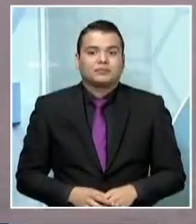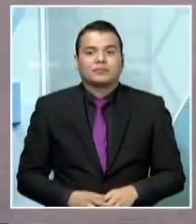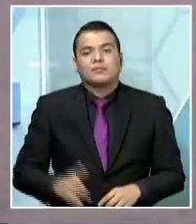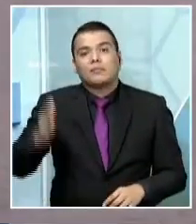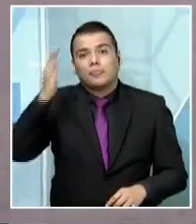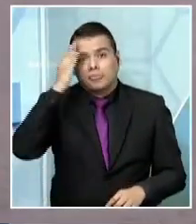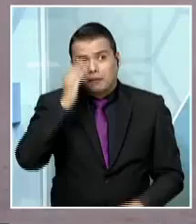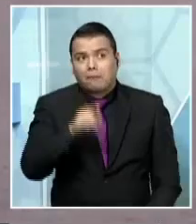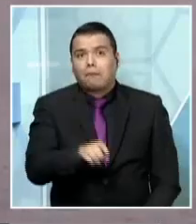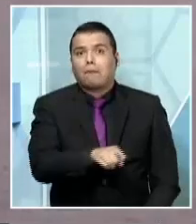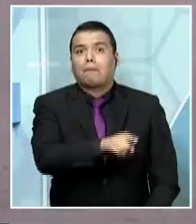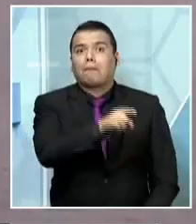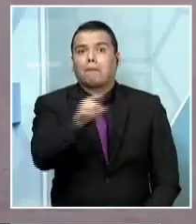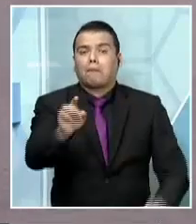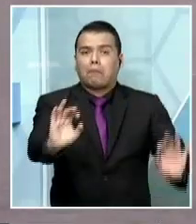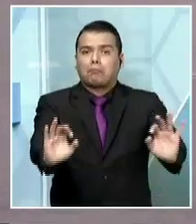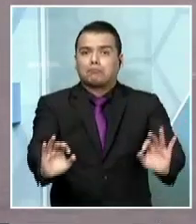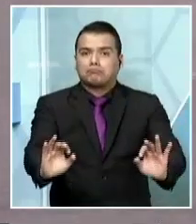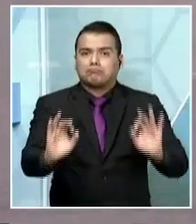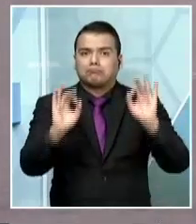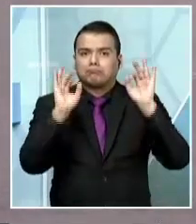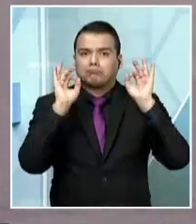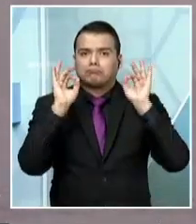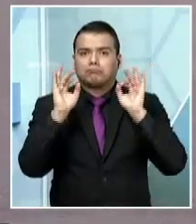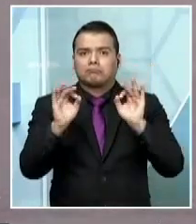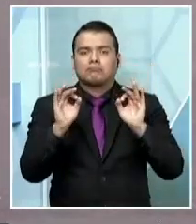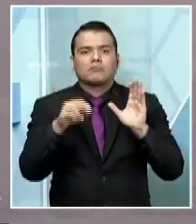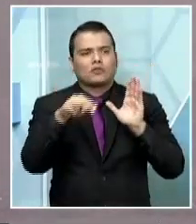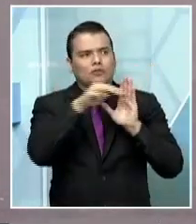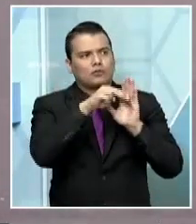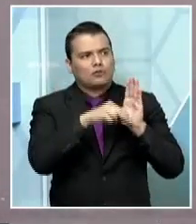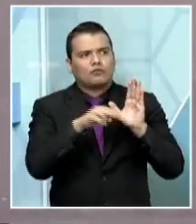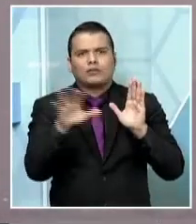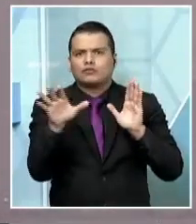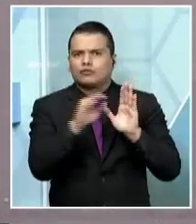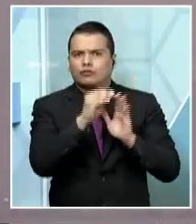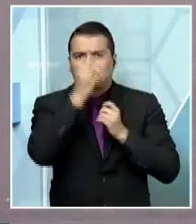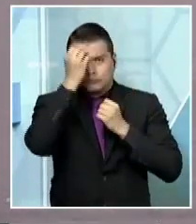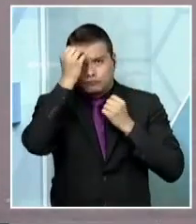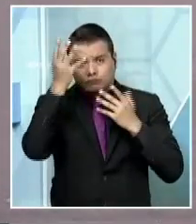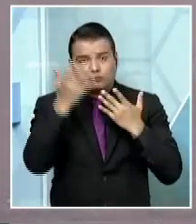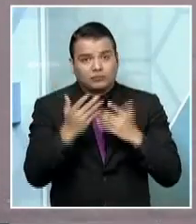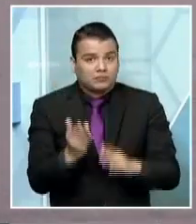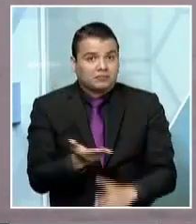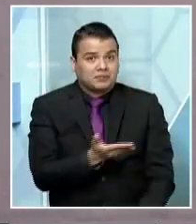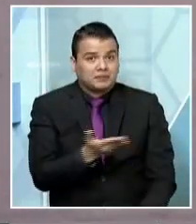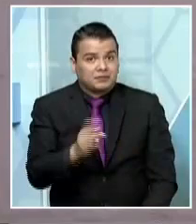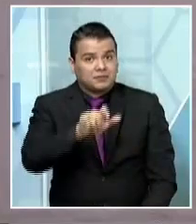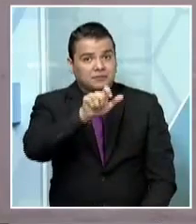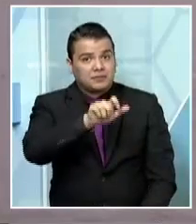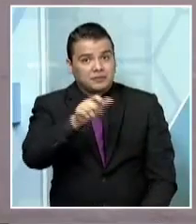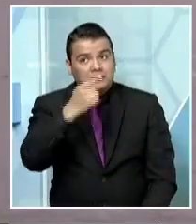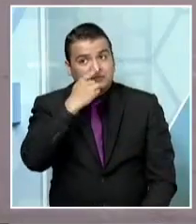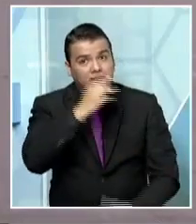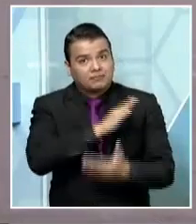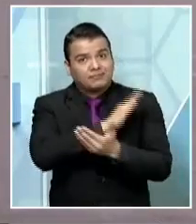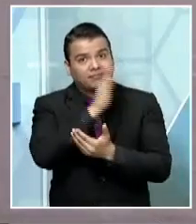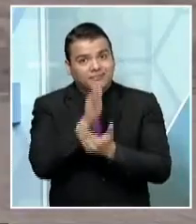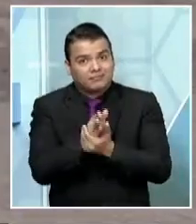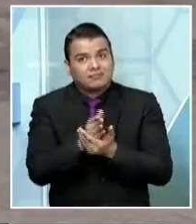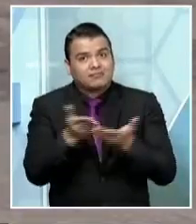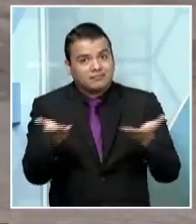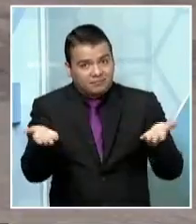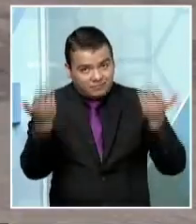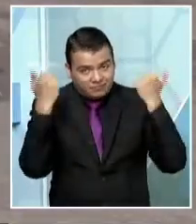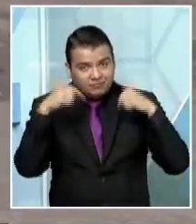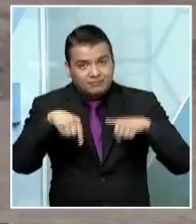que estamos en un aeropuerto seguro, que está cumpliendo con todas las medidas. Invitamos a todas las personas a que visiten